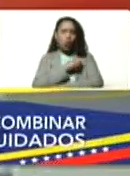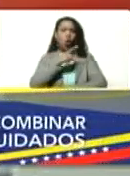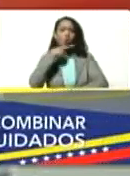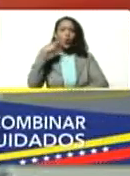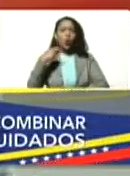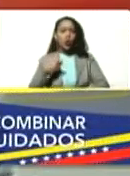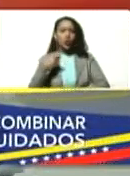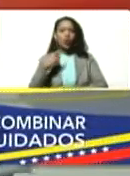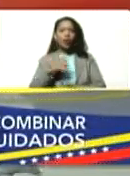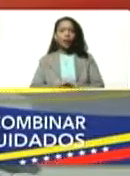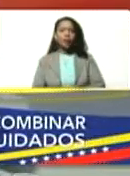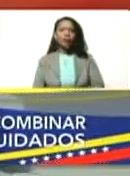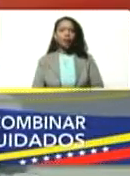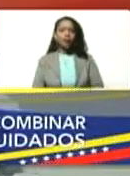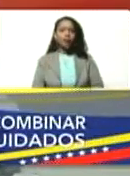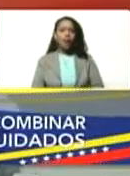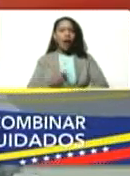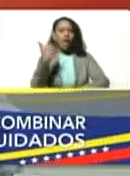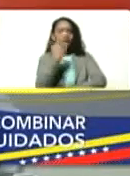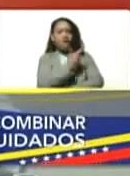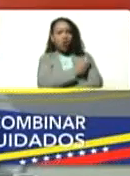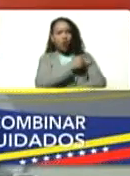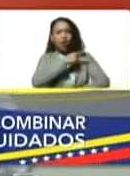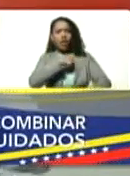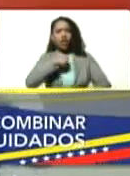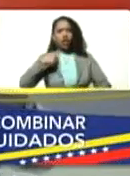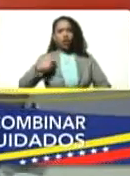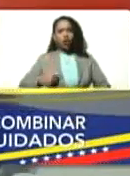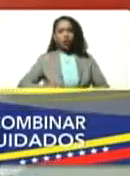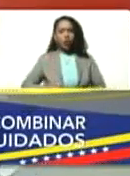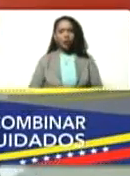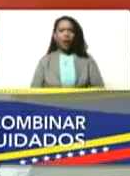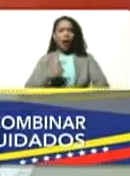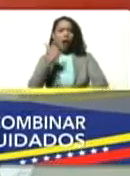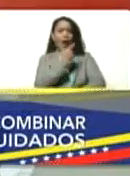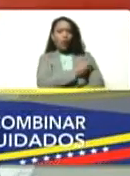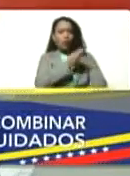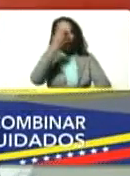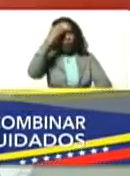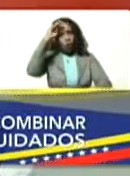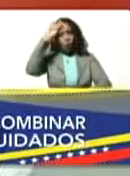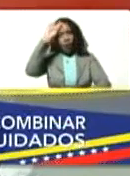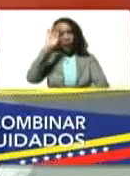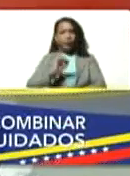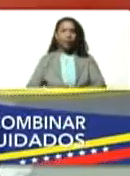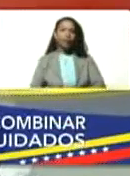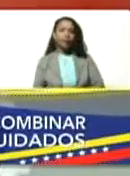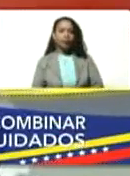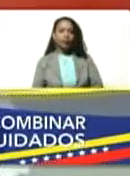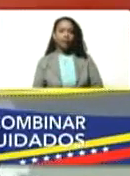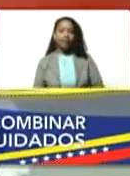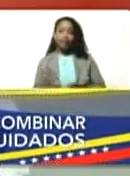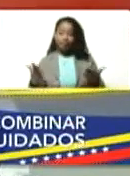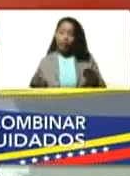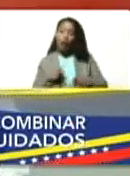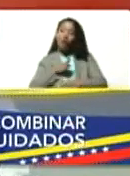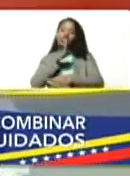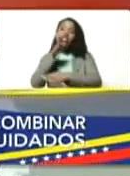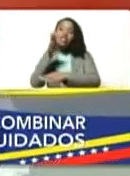rusa, con la vacuna china, con la vacuna cubana. Ah, ahí